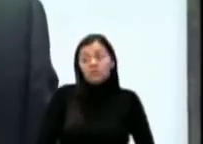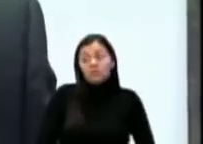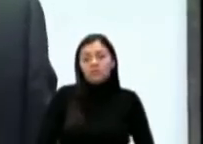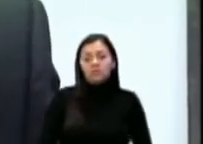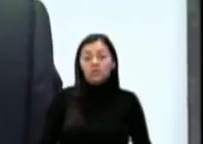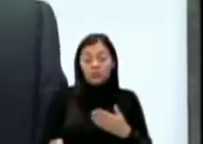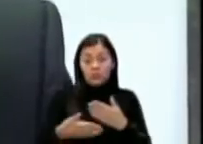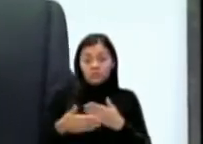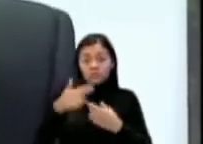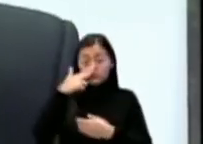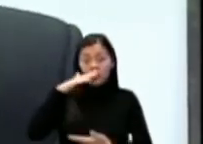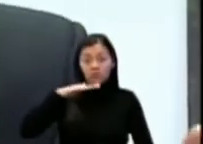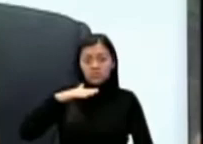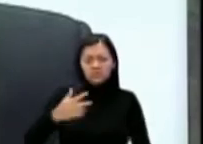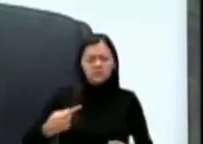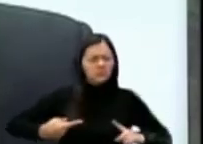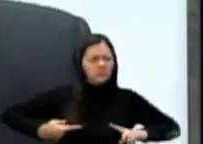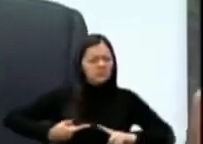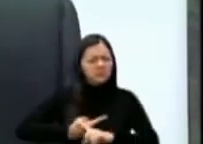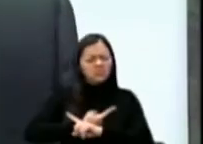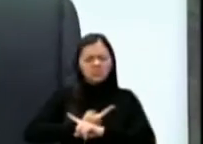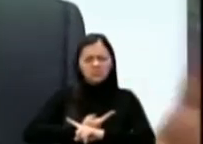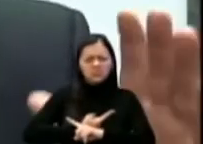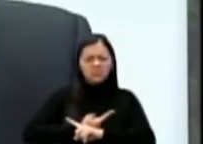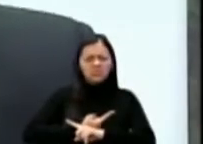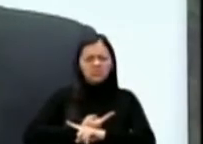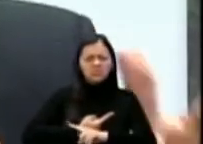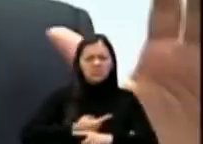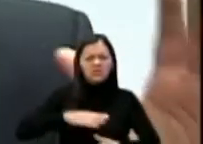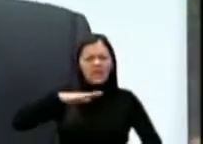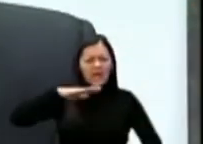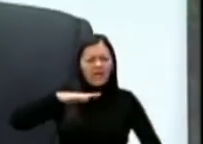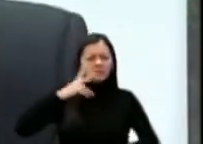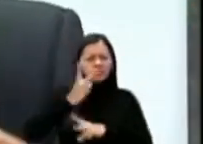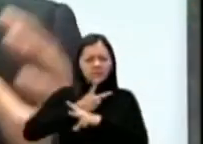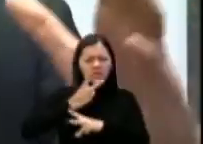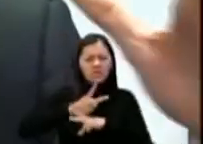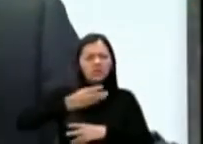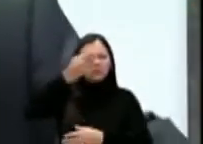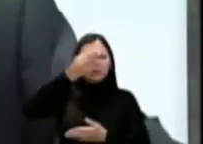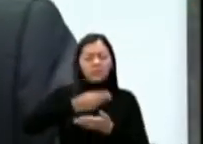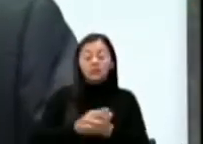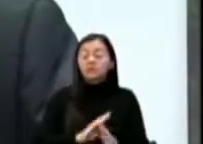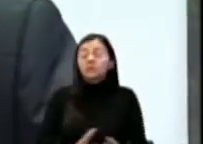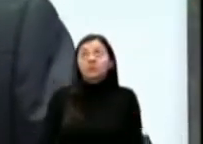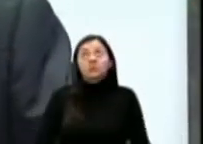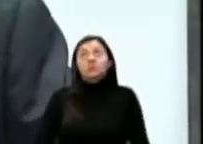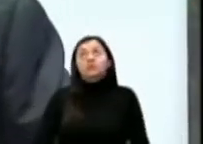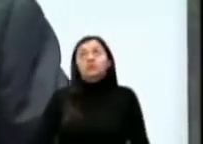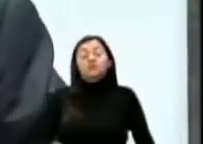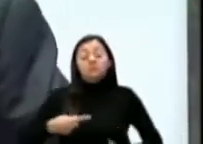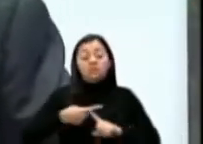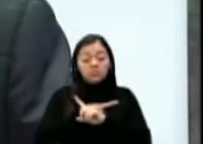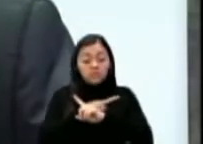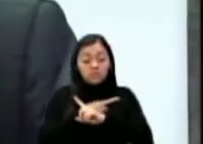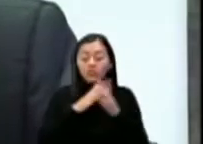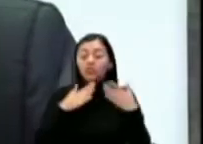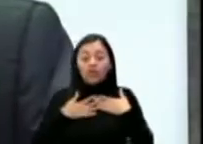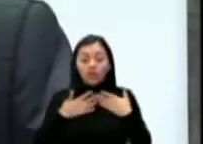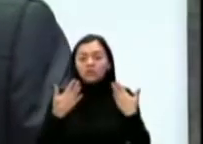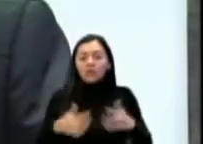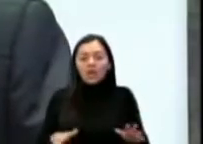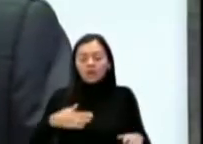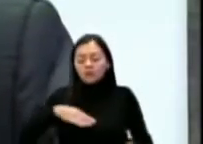a cocinar o sea con nuestra adicción a brazos de la mina ante peligroso e importado créanme que ya han perdido cualquier